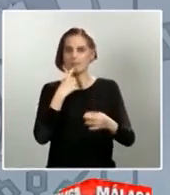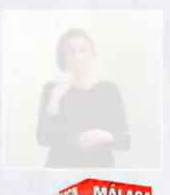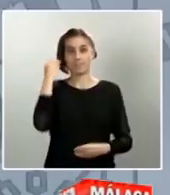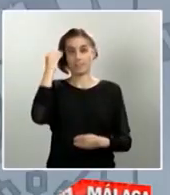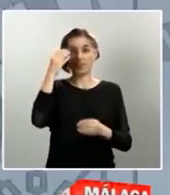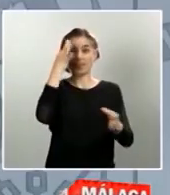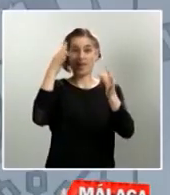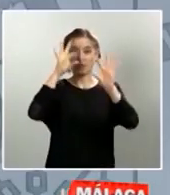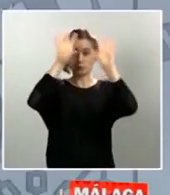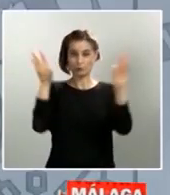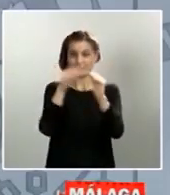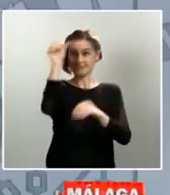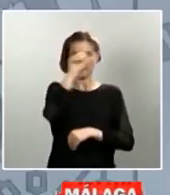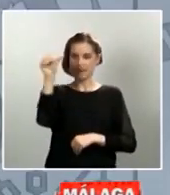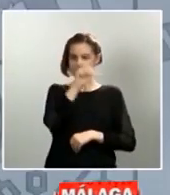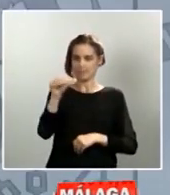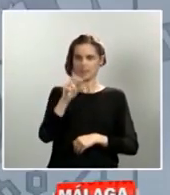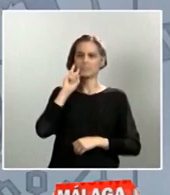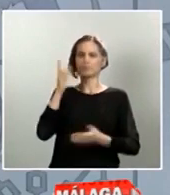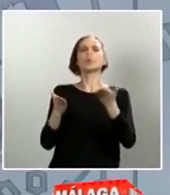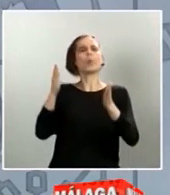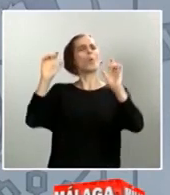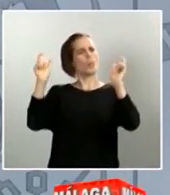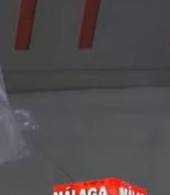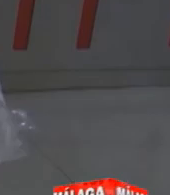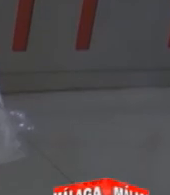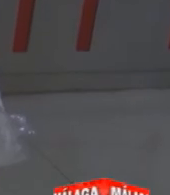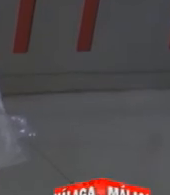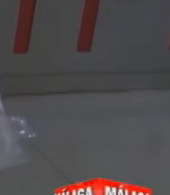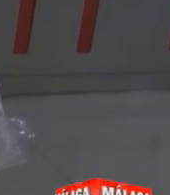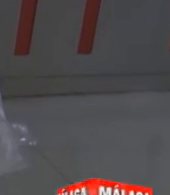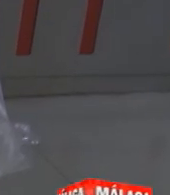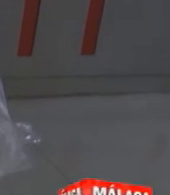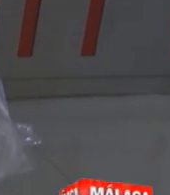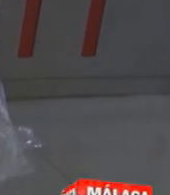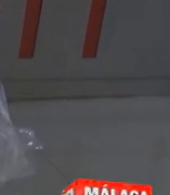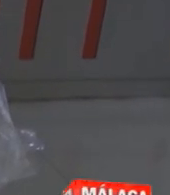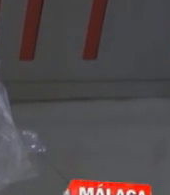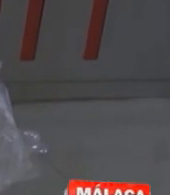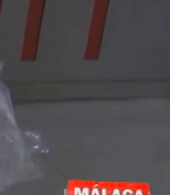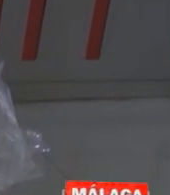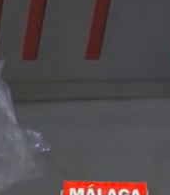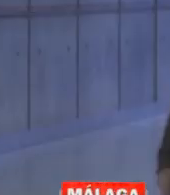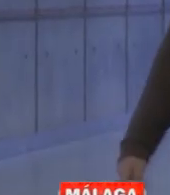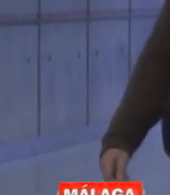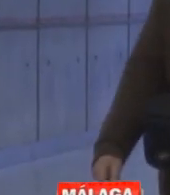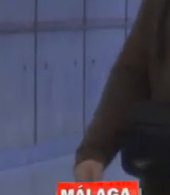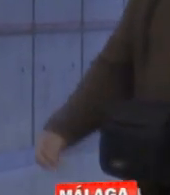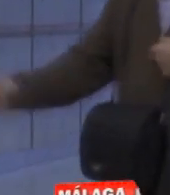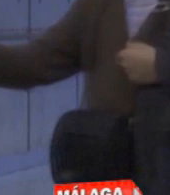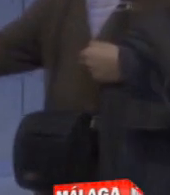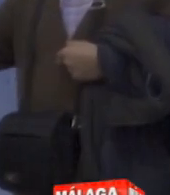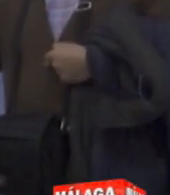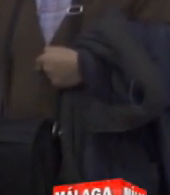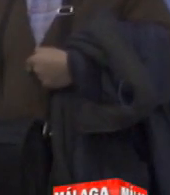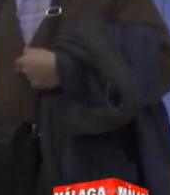semana pasada, pero seguimos teniendo un número importante de fallecidos. En cuanto a los positivos, también repuntan, ya que este martes se notificaron 3